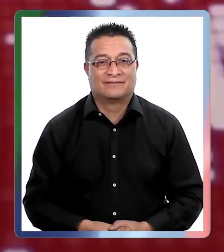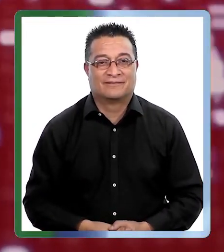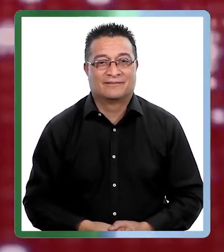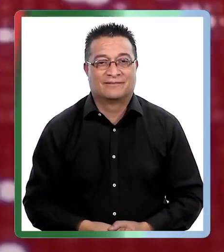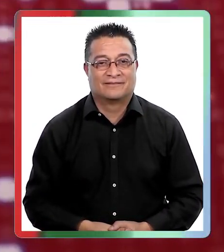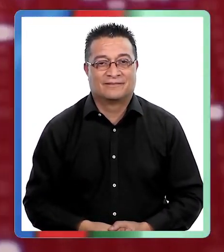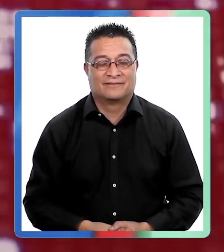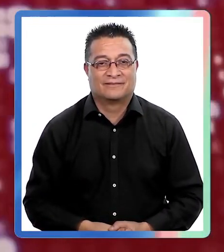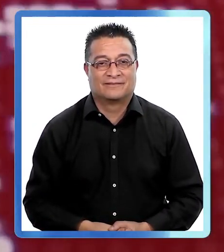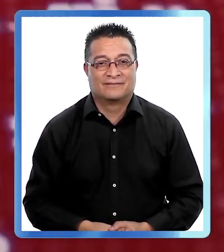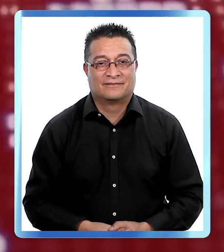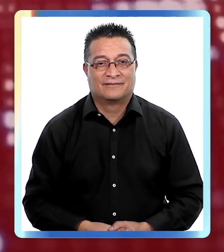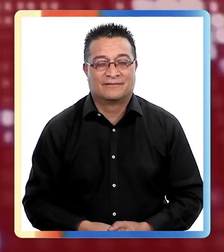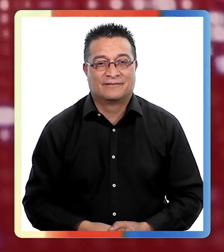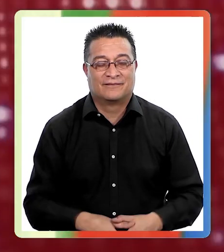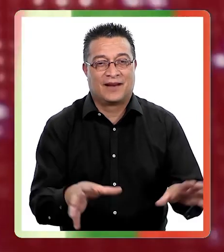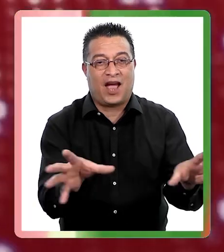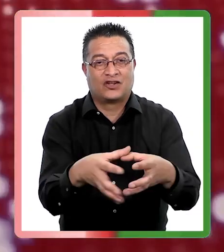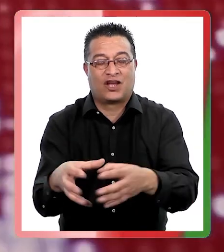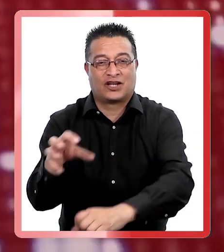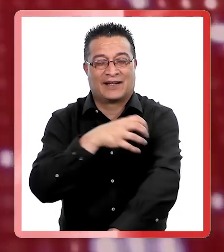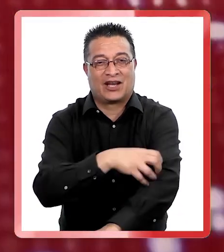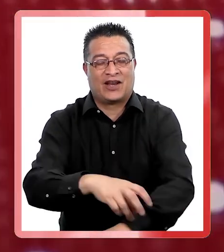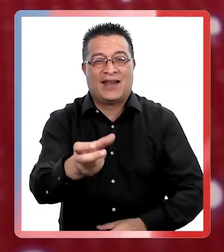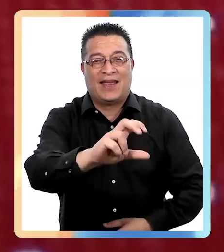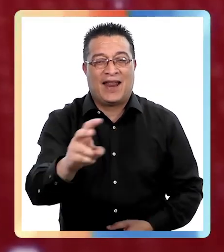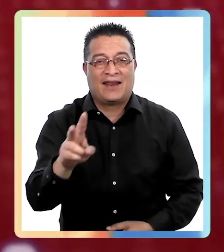Asociación Regional de Canales de Televisión de Señal Abierta de Chile,